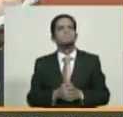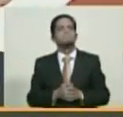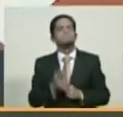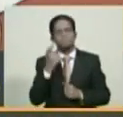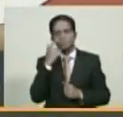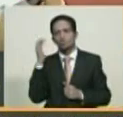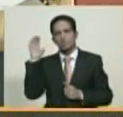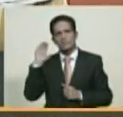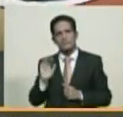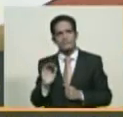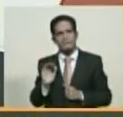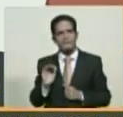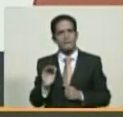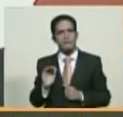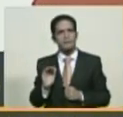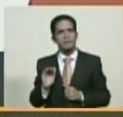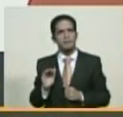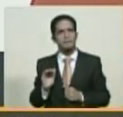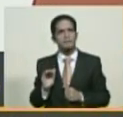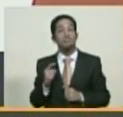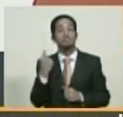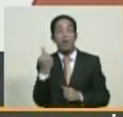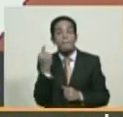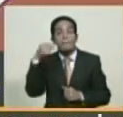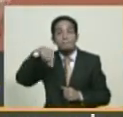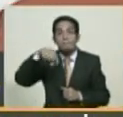acá solamente en lo que va de año